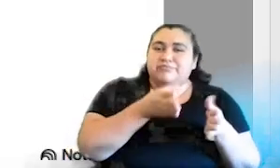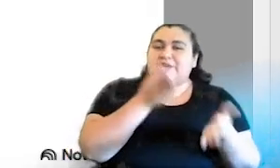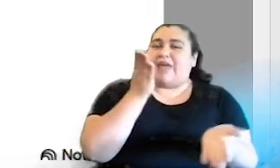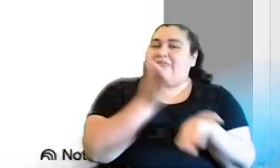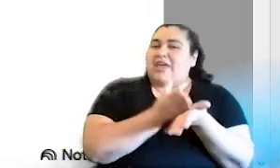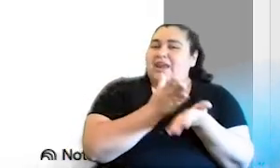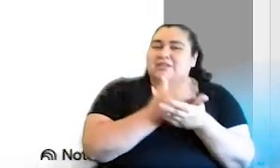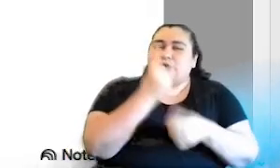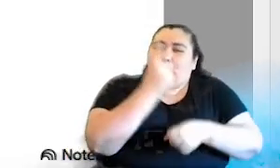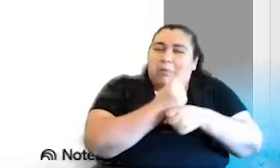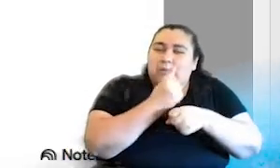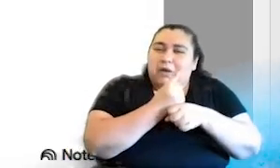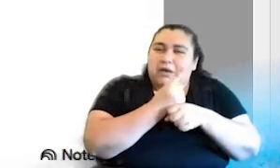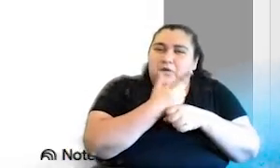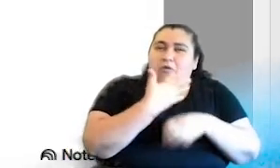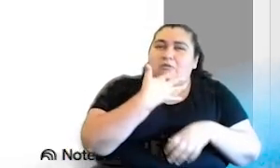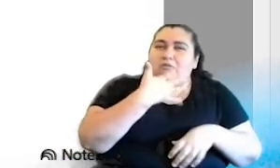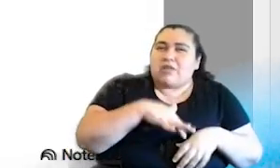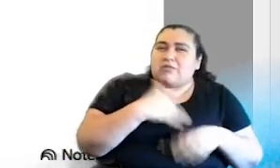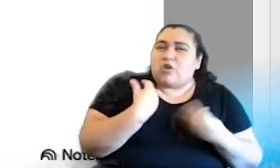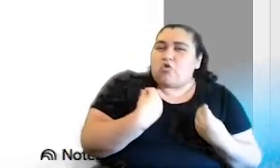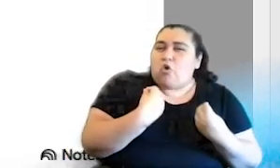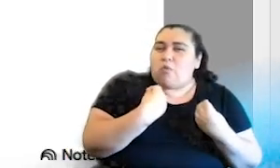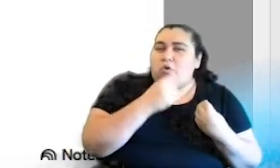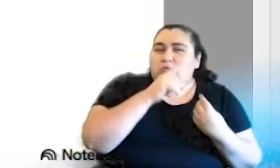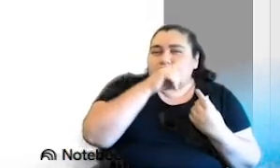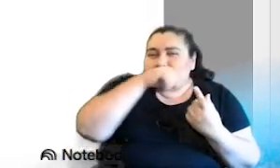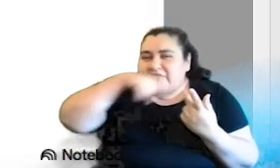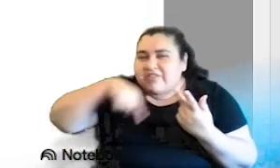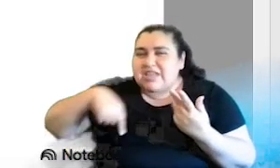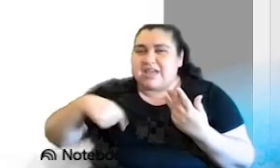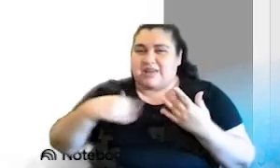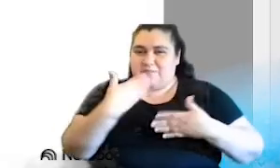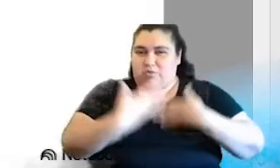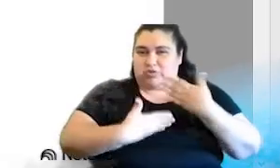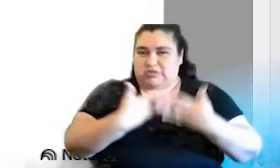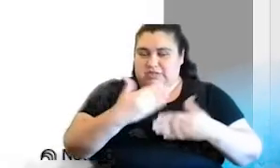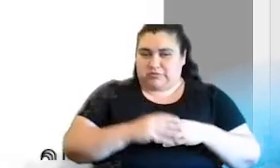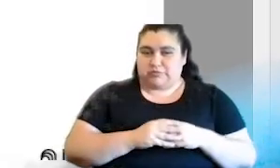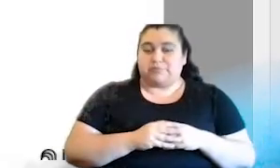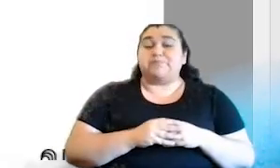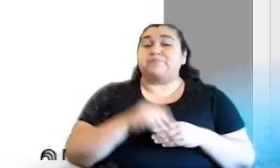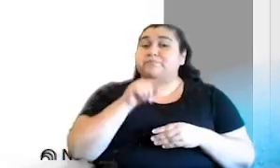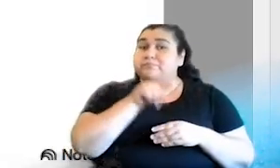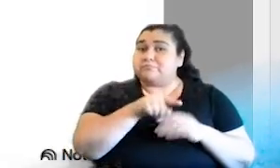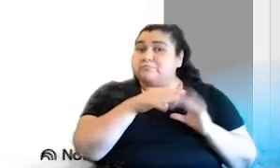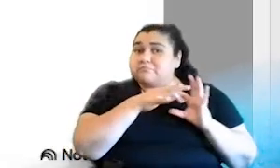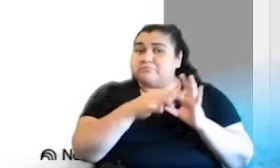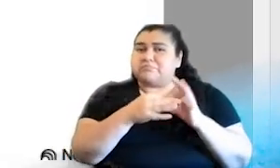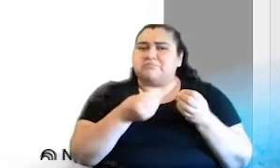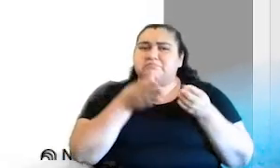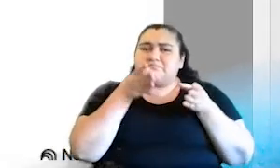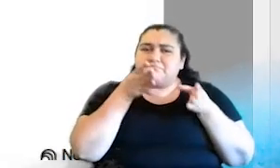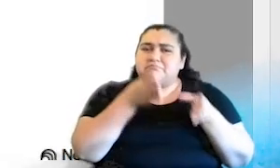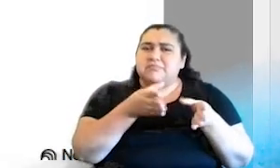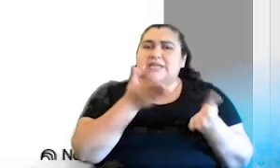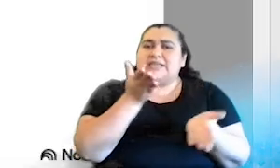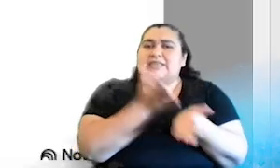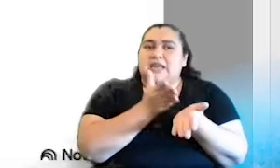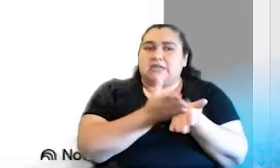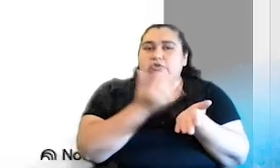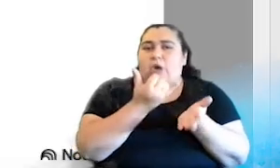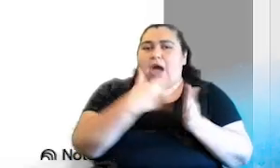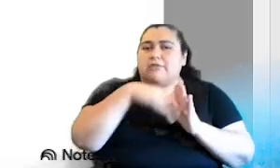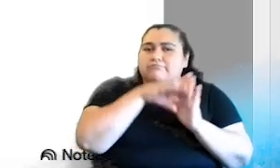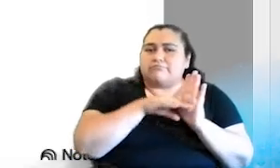y entender la autonomía del mismo. Y esa autonomía implica que esta rama del derecho tiene sus propios